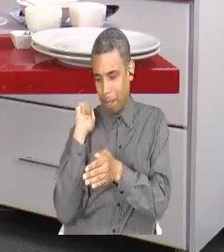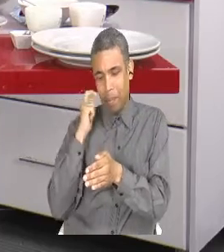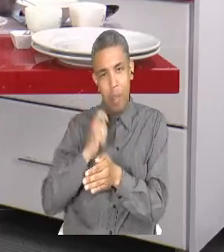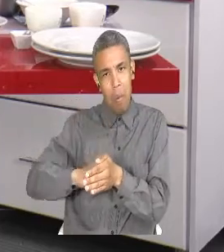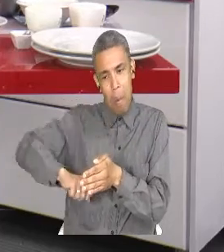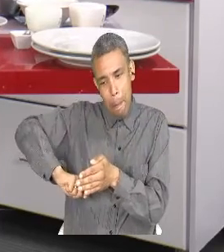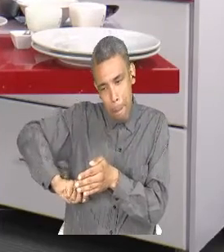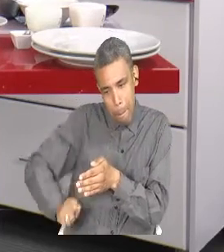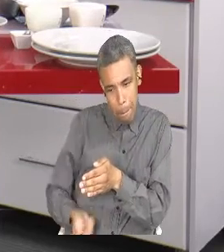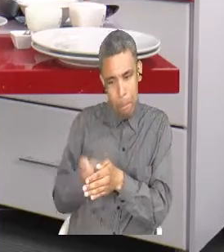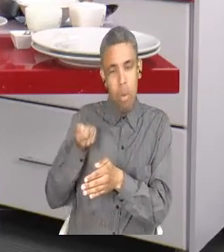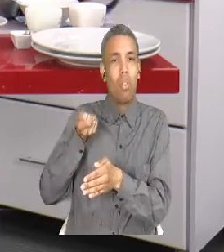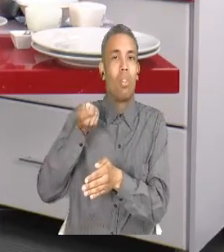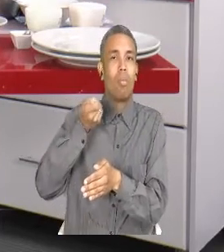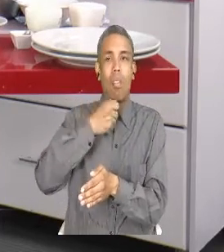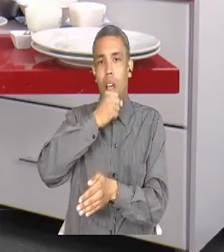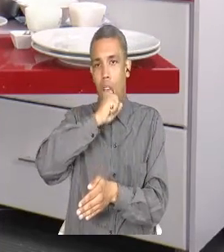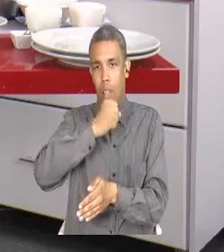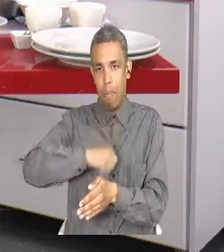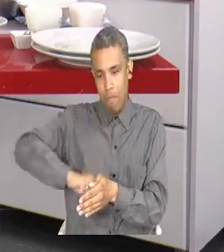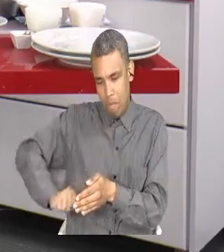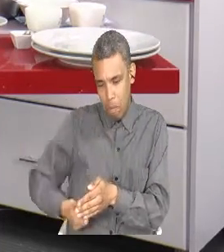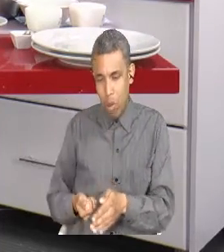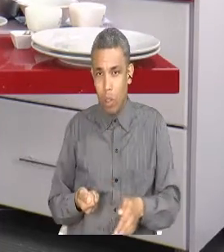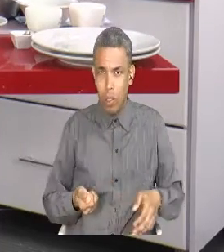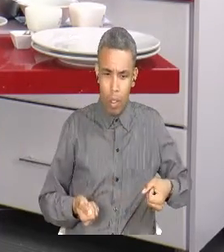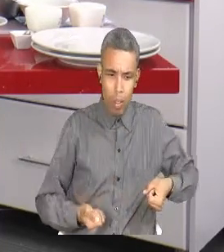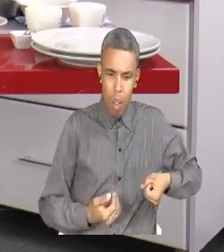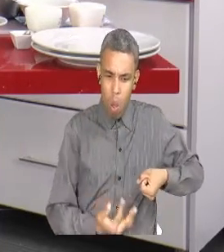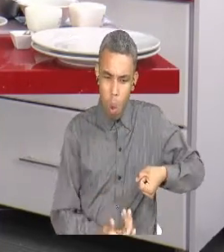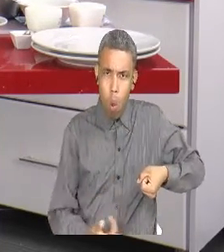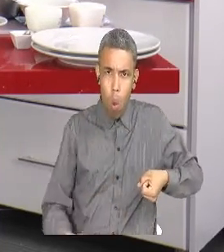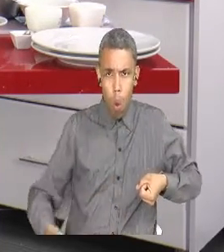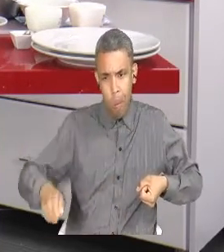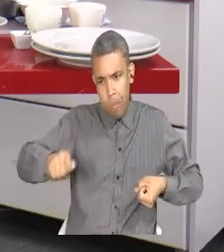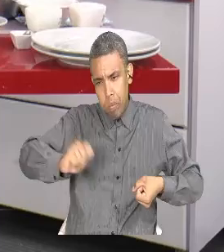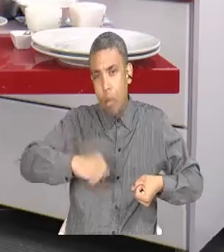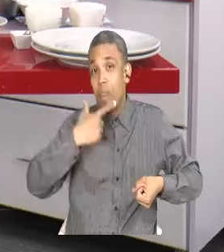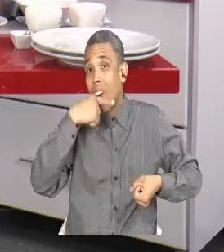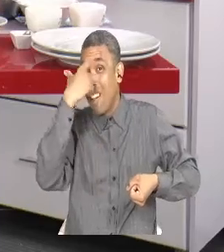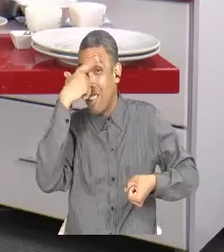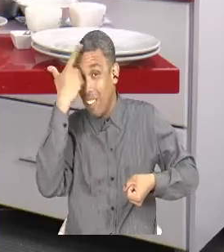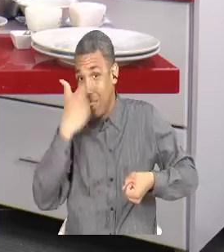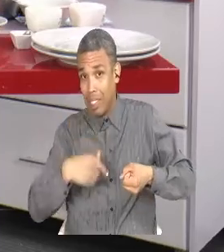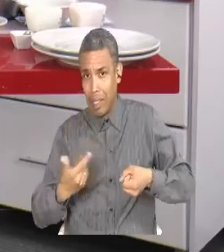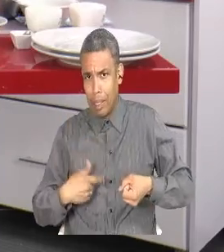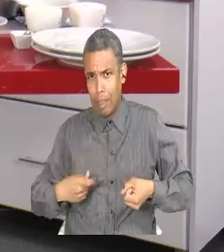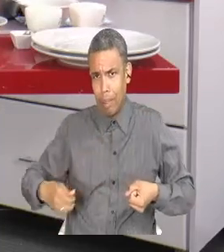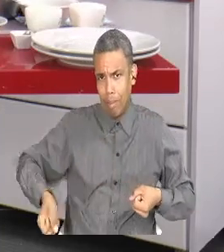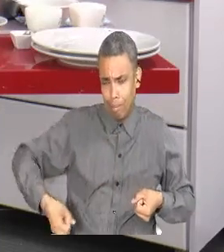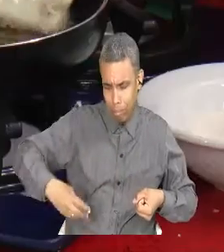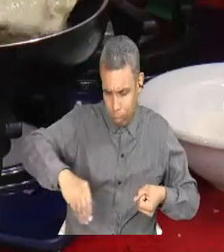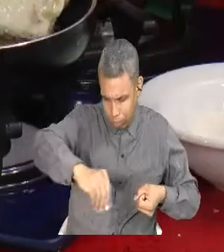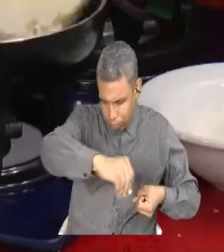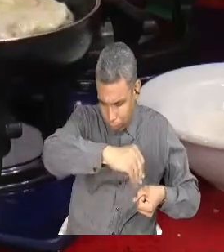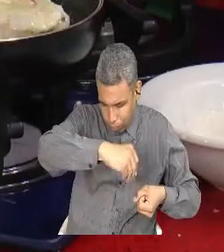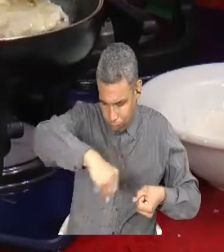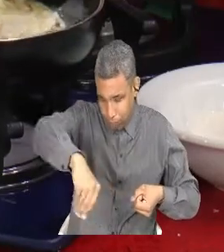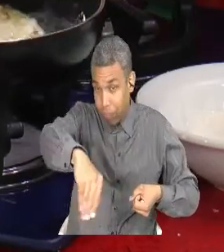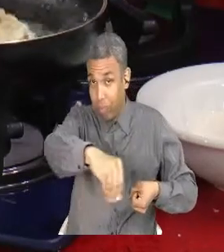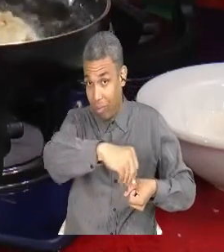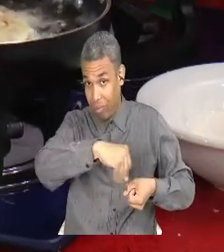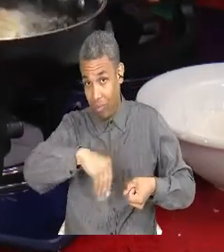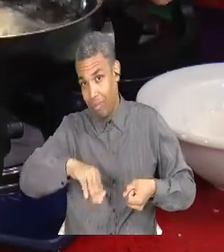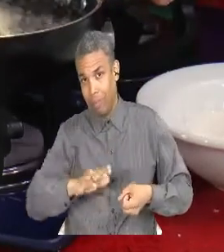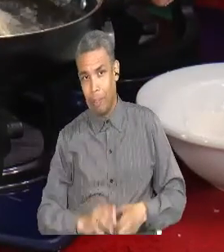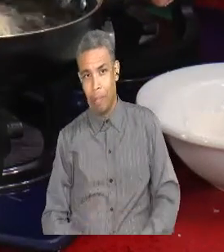entonces rebanarlo o rodearlo de harina. Posteriormente lo pasamos a la témpura, que fue la mezcla que preparamos al